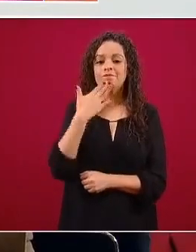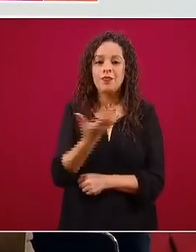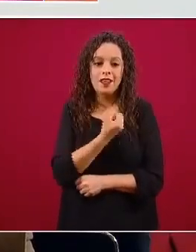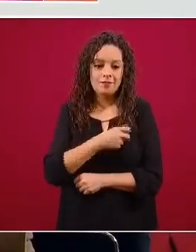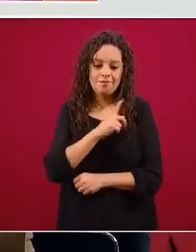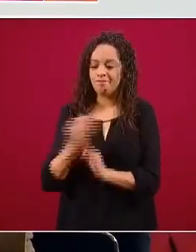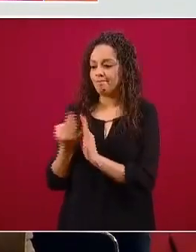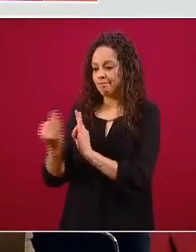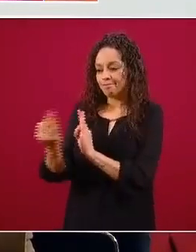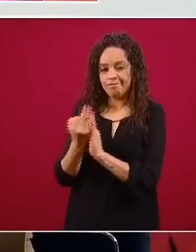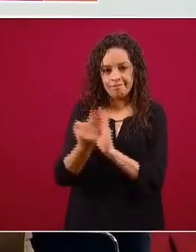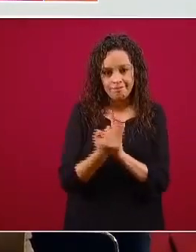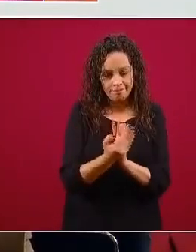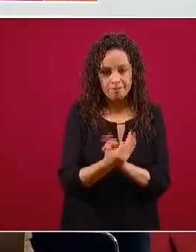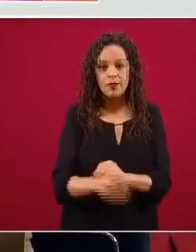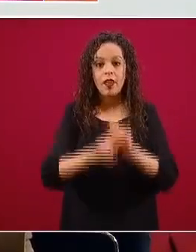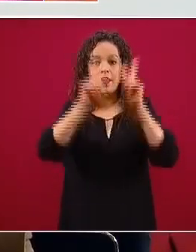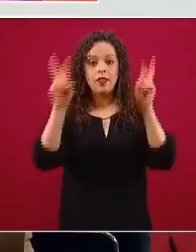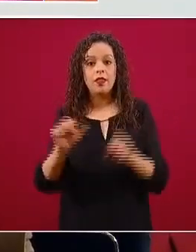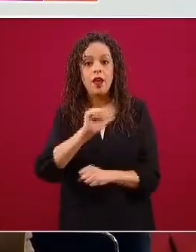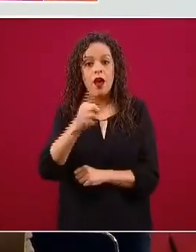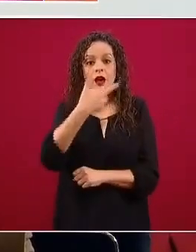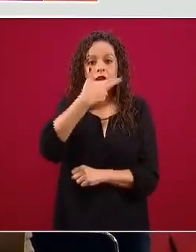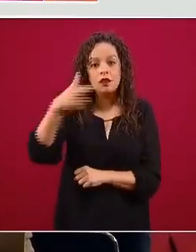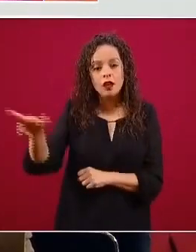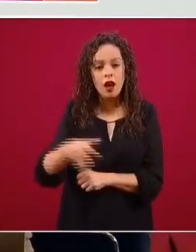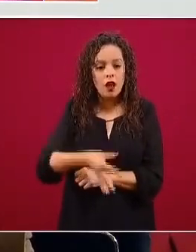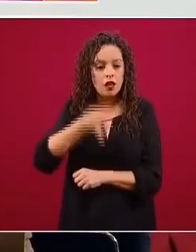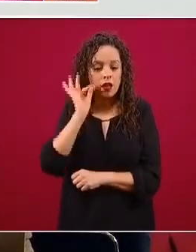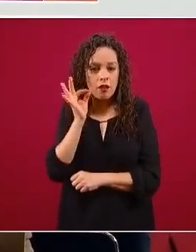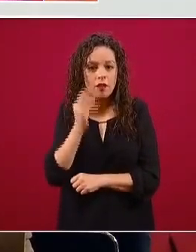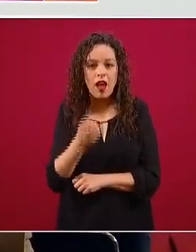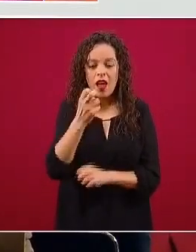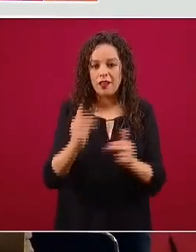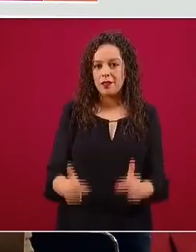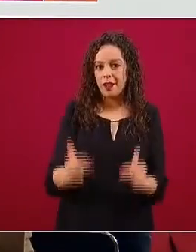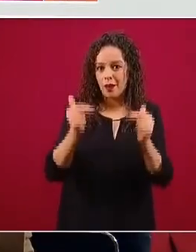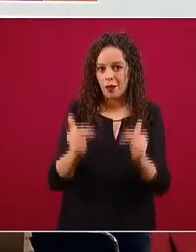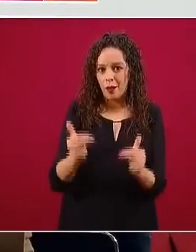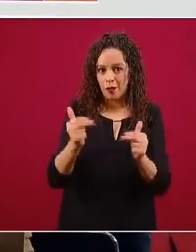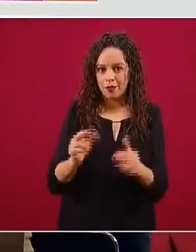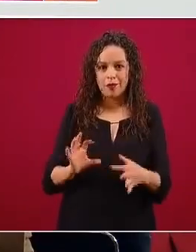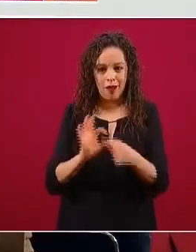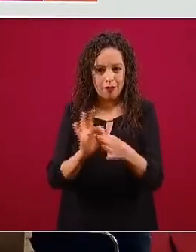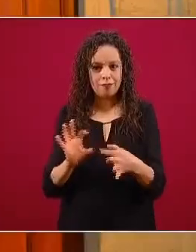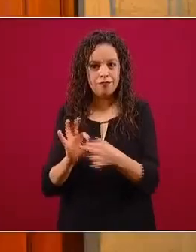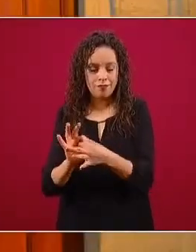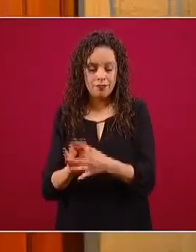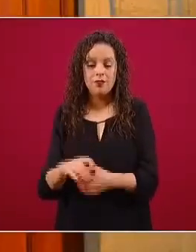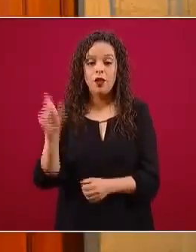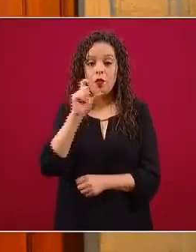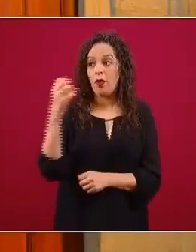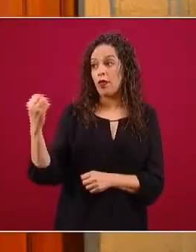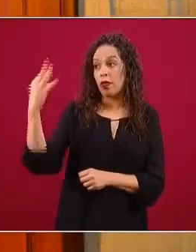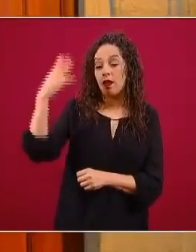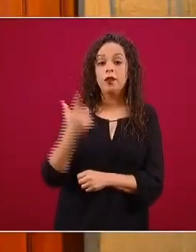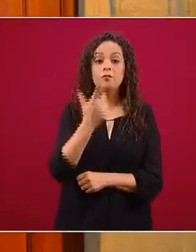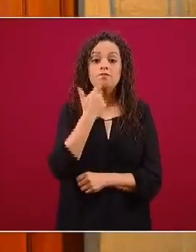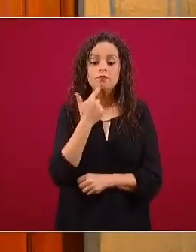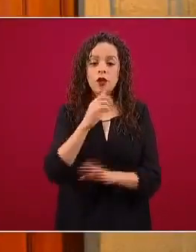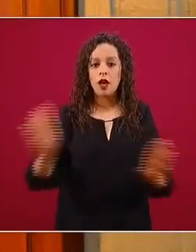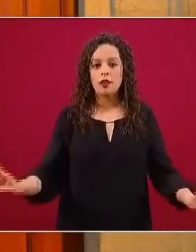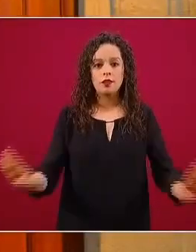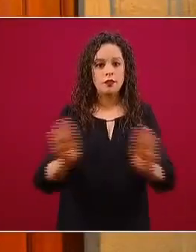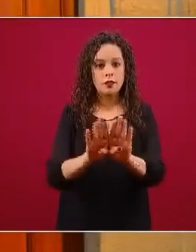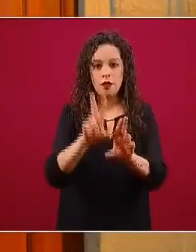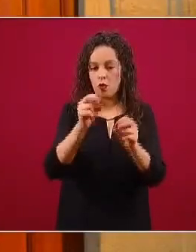de restaurantes, cafeterías y negocios de este giro, en el caso rojo están cerradas, se permite